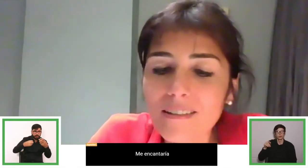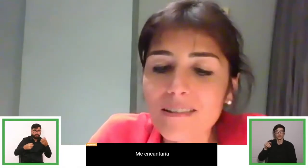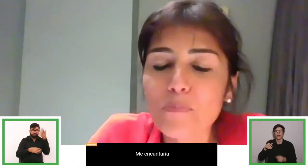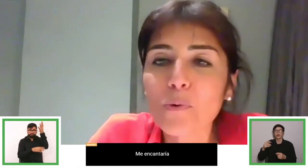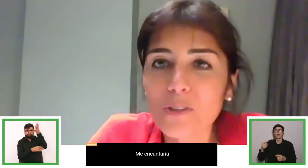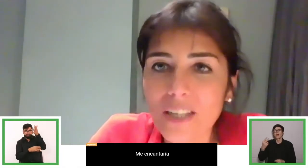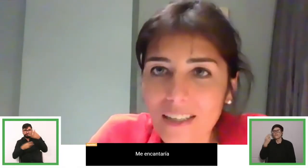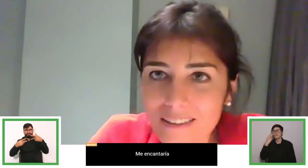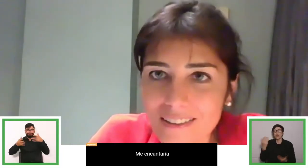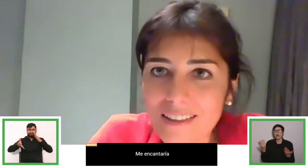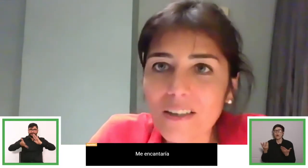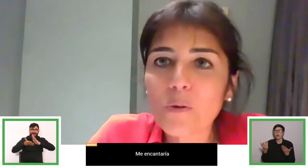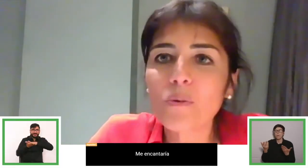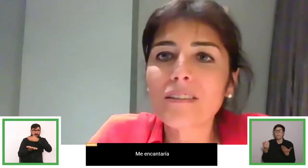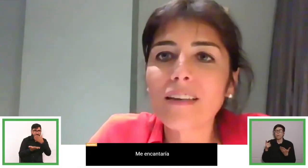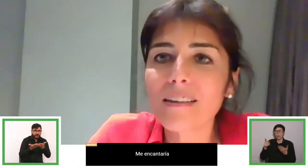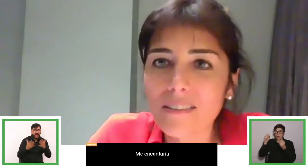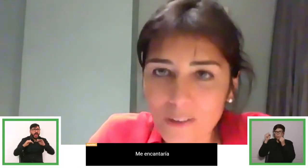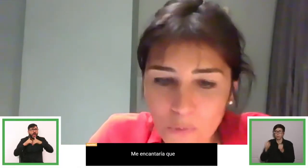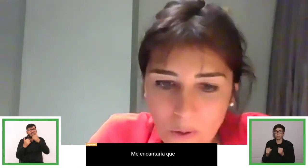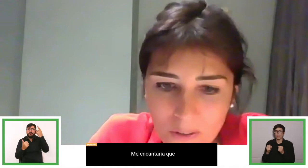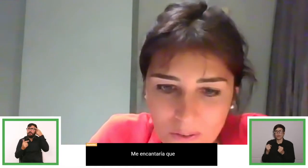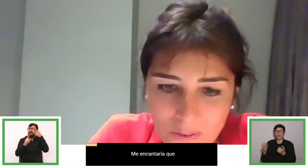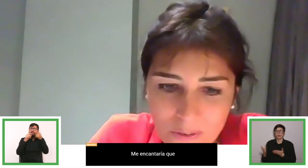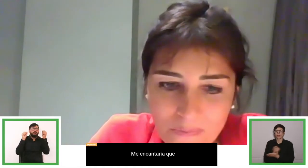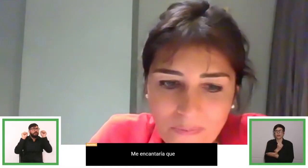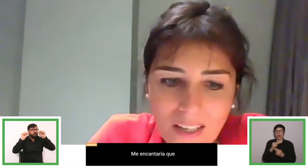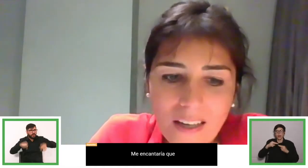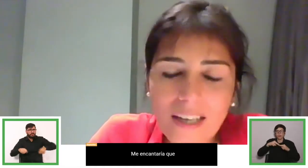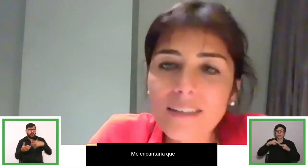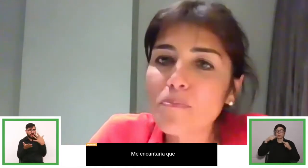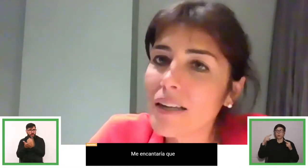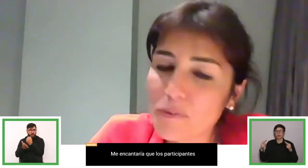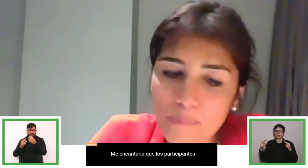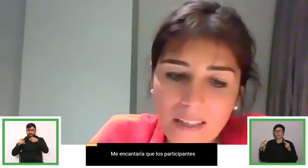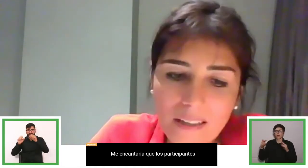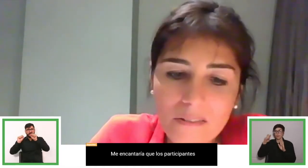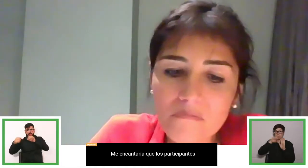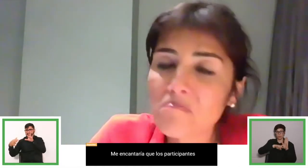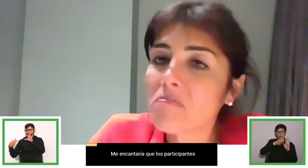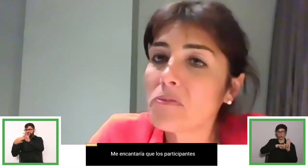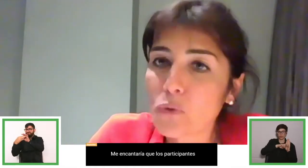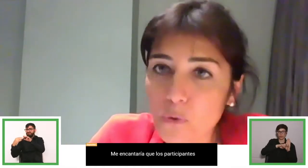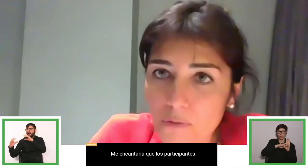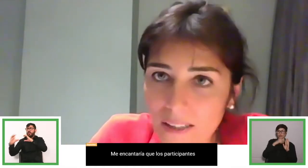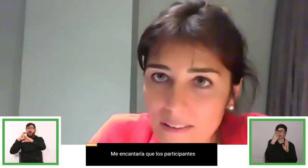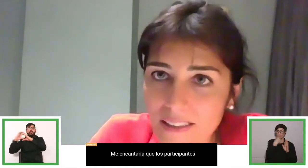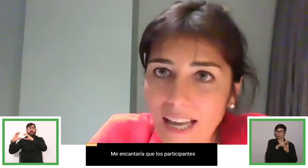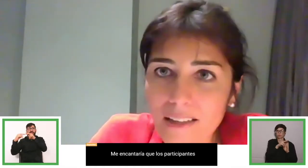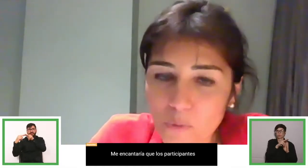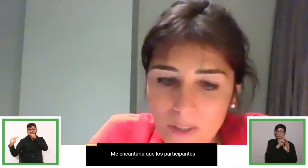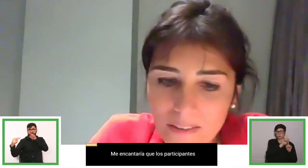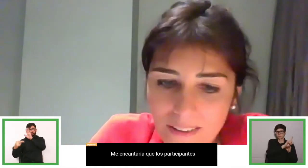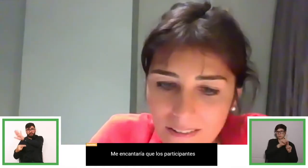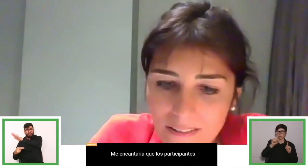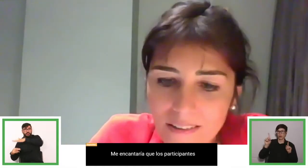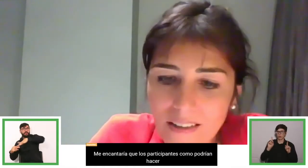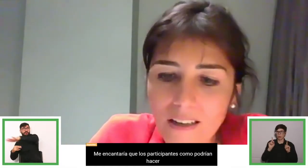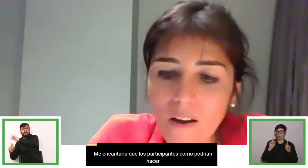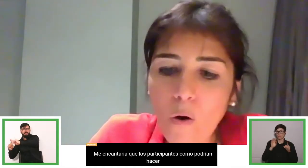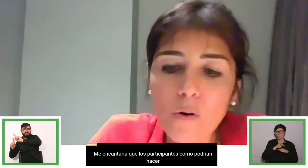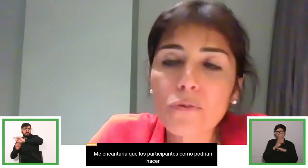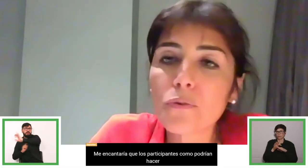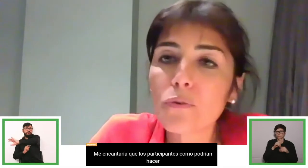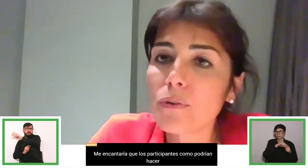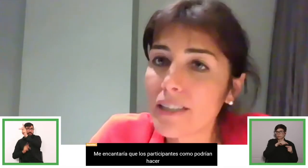cómo podrían hacer un puente con estos proyectos con sus redes, porque puede ser